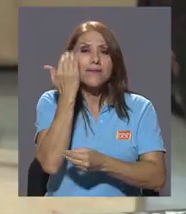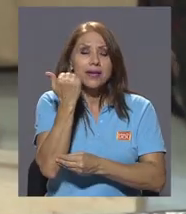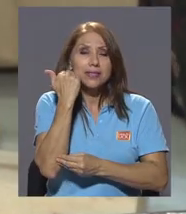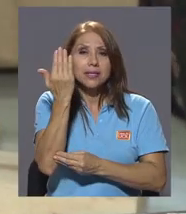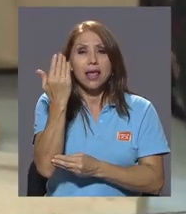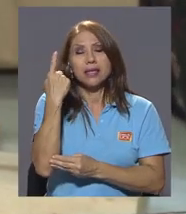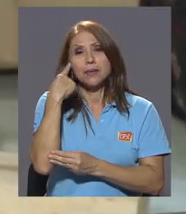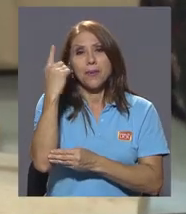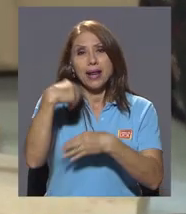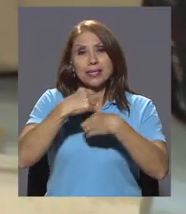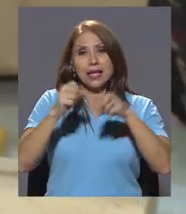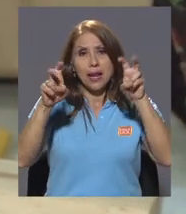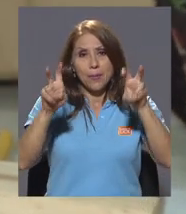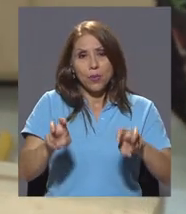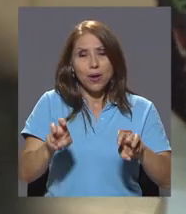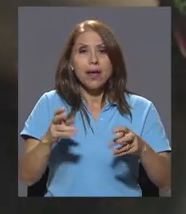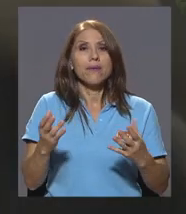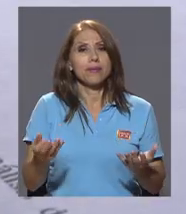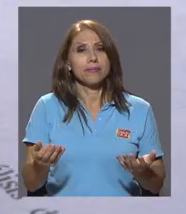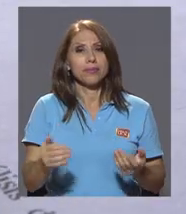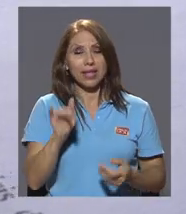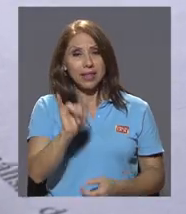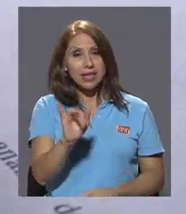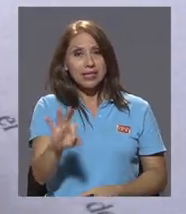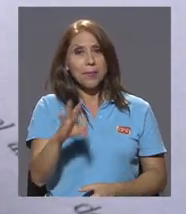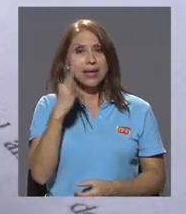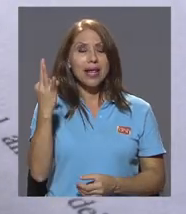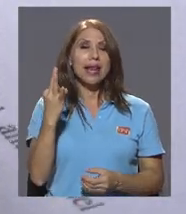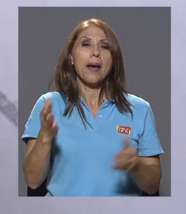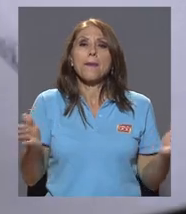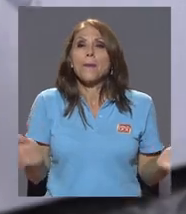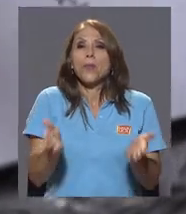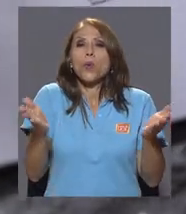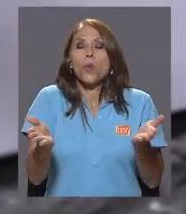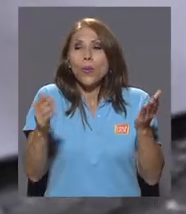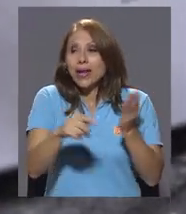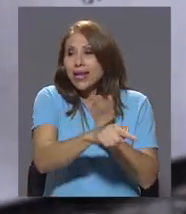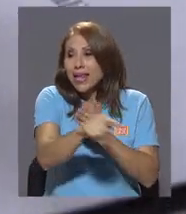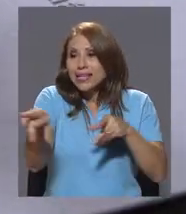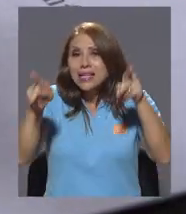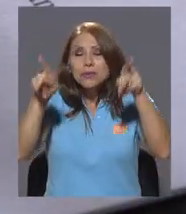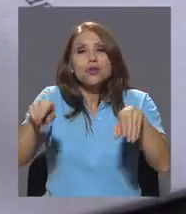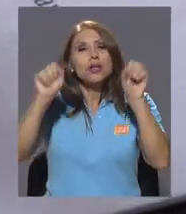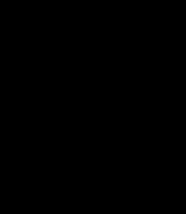realizar la prueba y de esta manera promover mayor acceso a la educación superior pública.